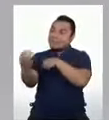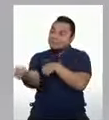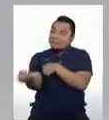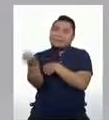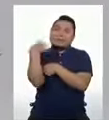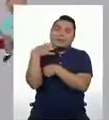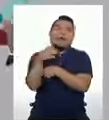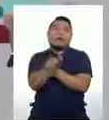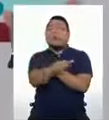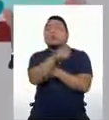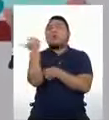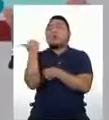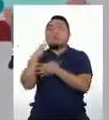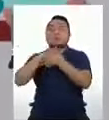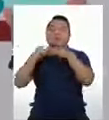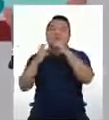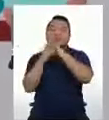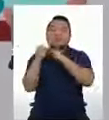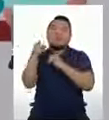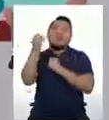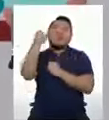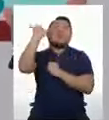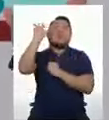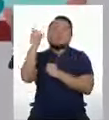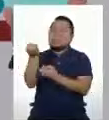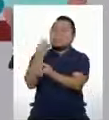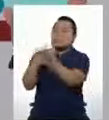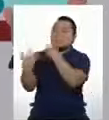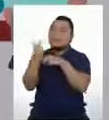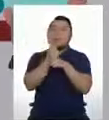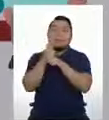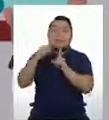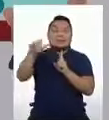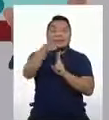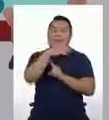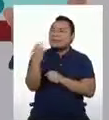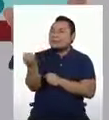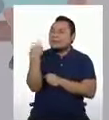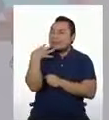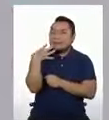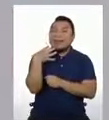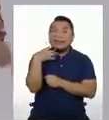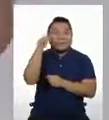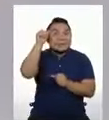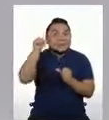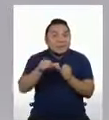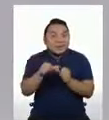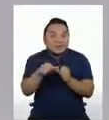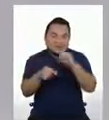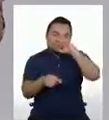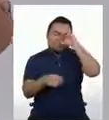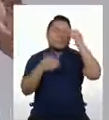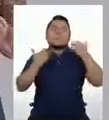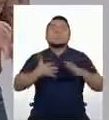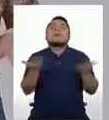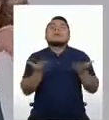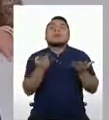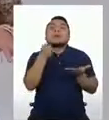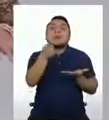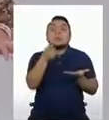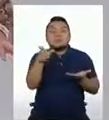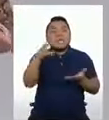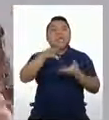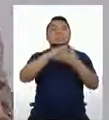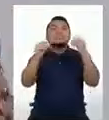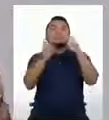vuelta otro mito o alguna historia tradicional sobre el cuidado de la naturaleza. ¿Se acuerdan? ¿Qué tal les fue con el